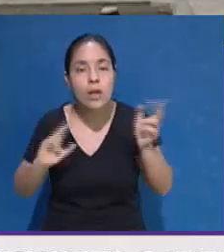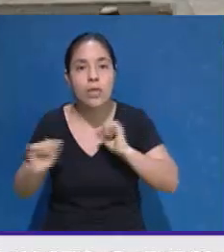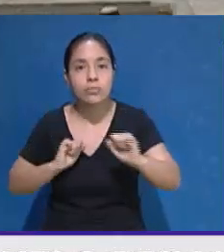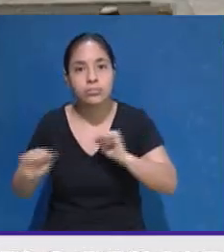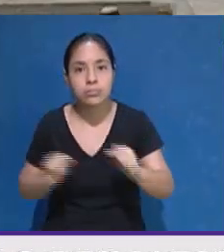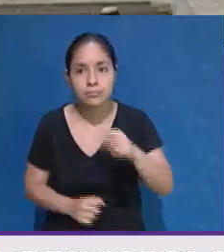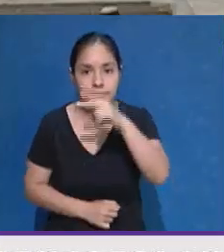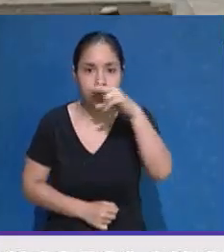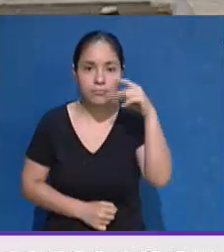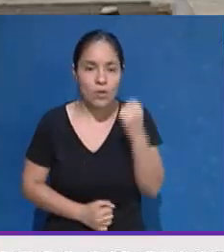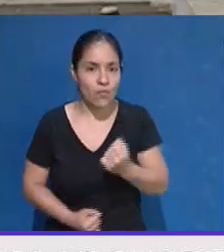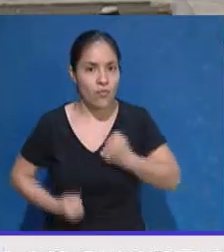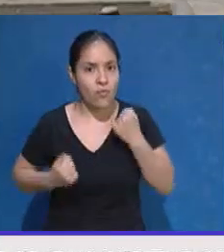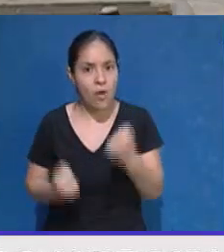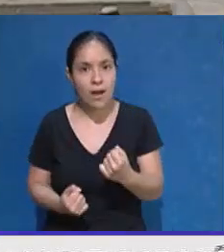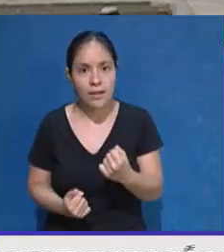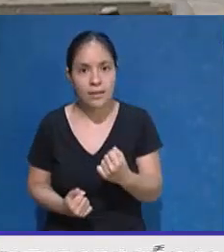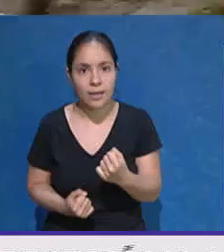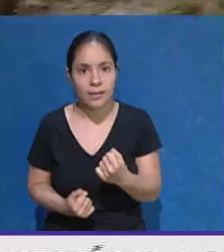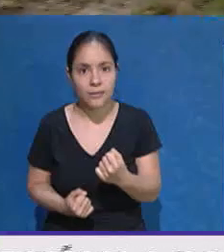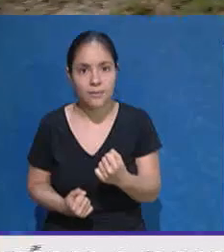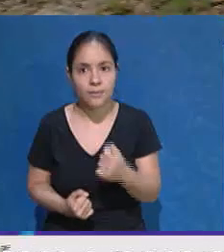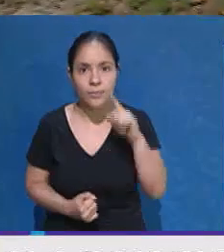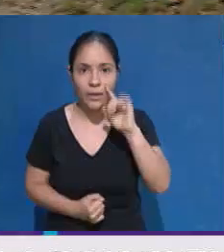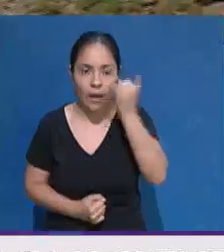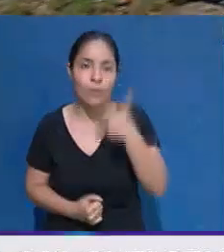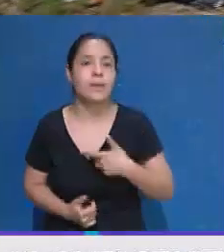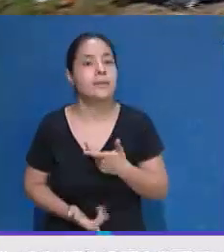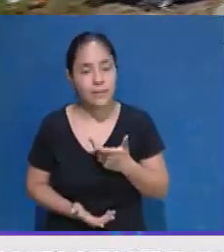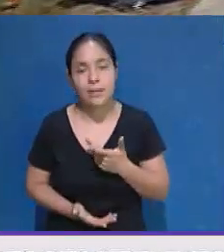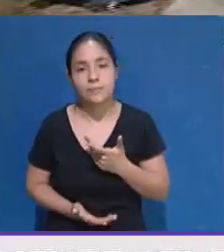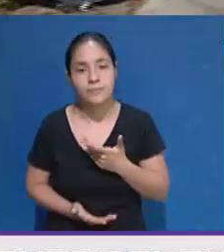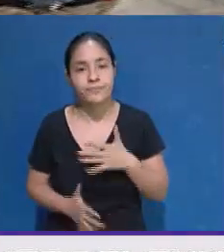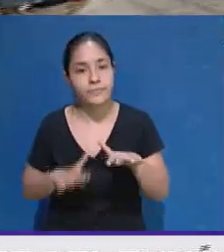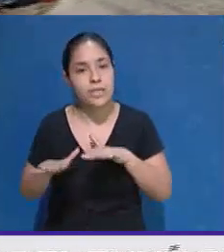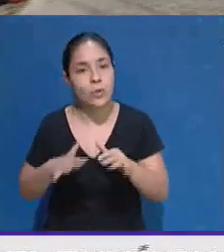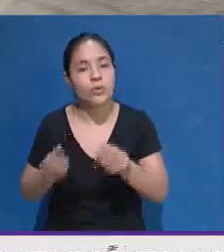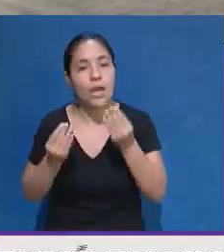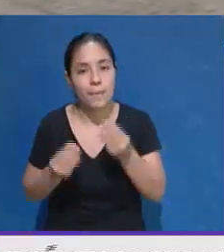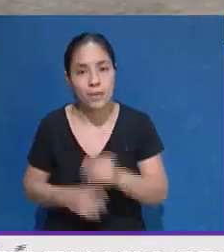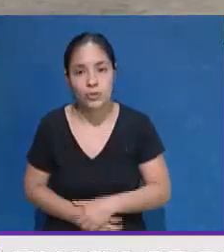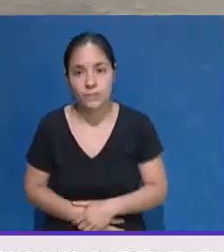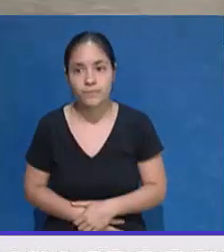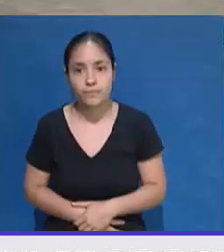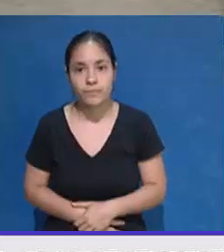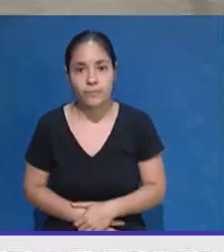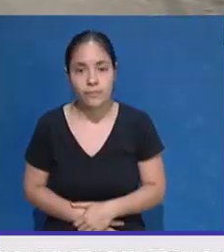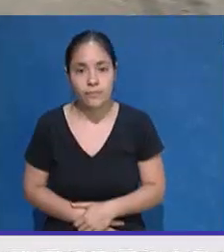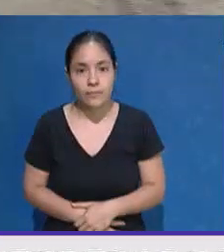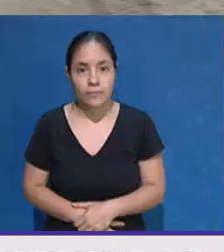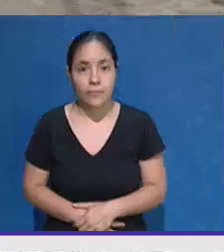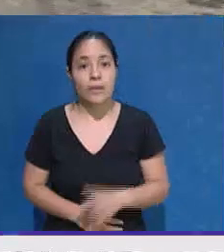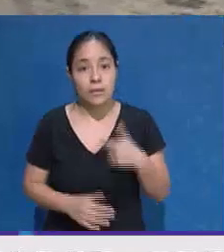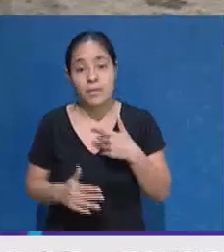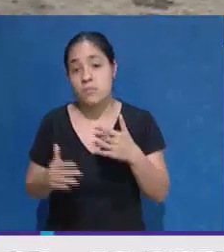fuerte olor que obviamente denotaba lo que había sucedido adentro. Una vez que se llevó a cabo